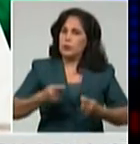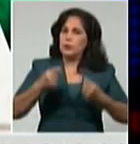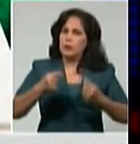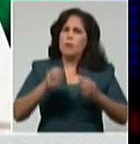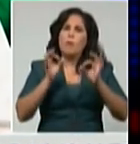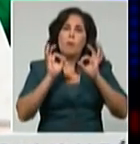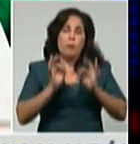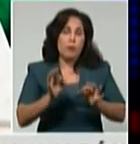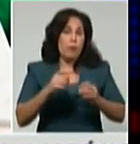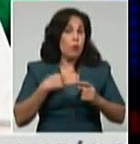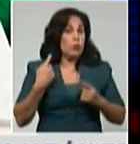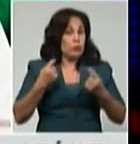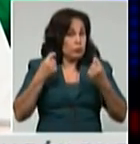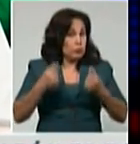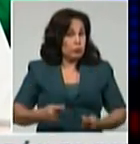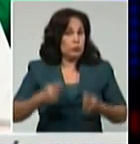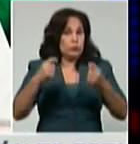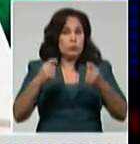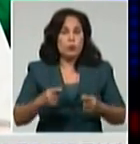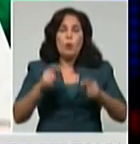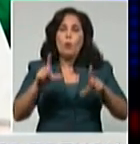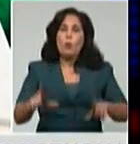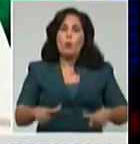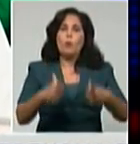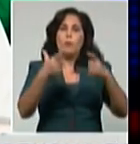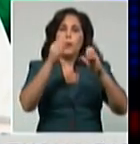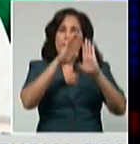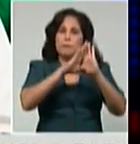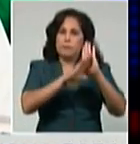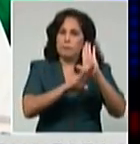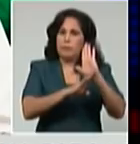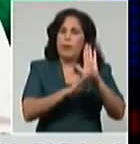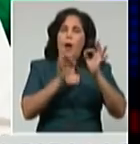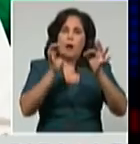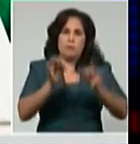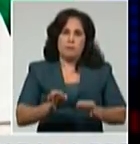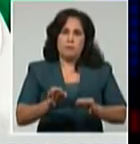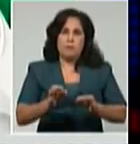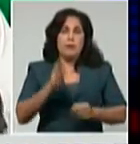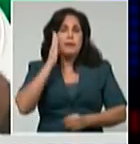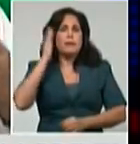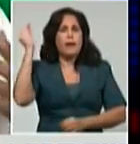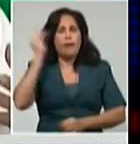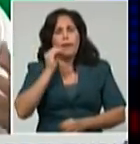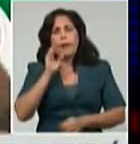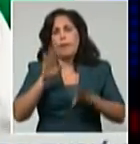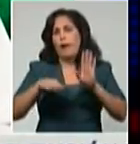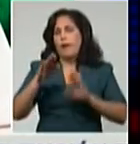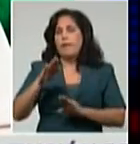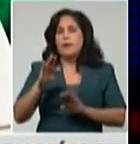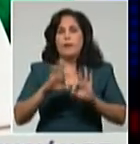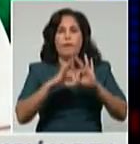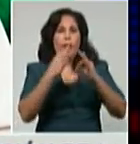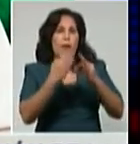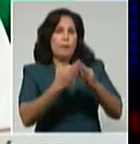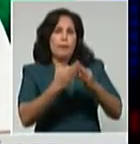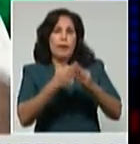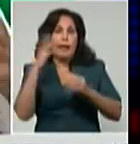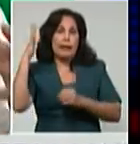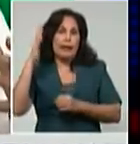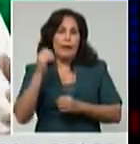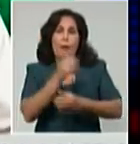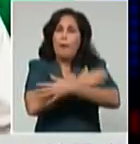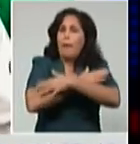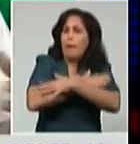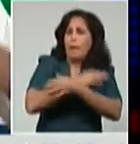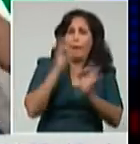fíjense, en el cumplimiento de las medidas. Sabemos que muchas veces viene el familiar del exterior y es la fiesta